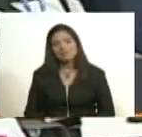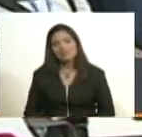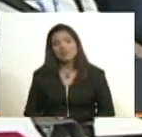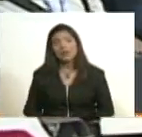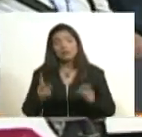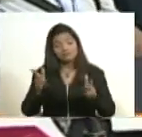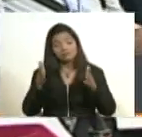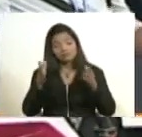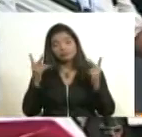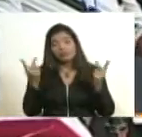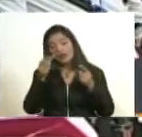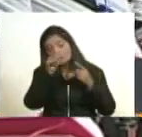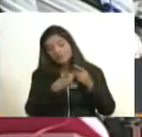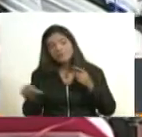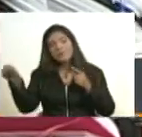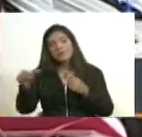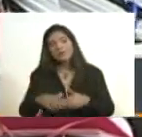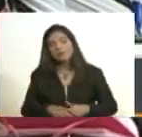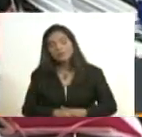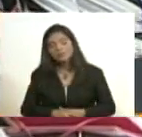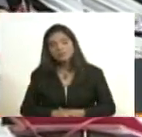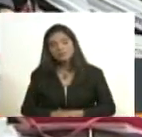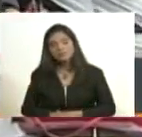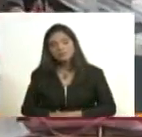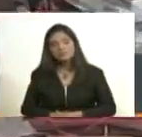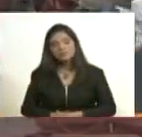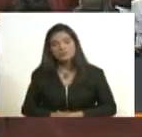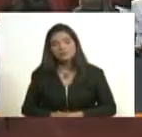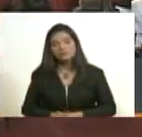victoria que obtuvimos esta semana.